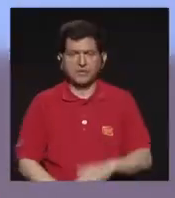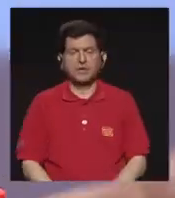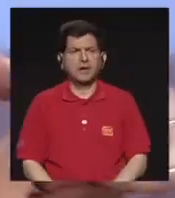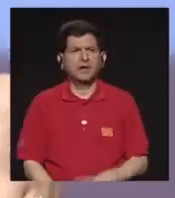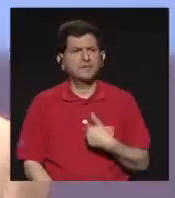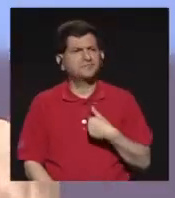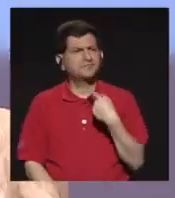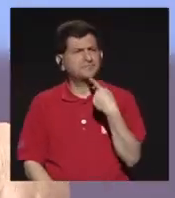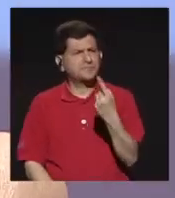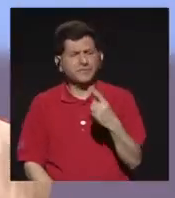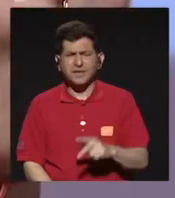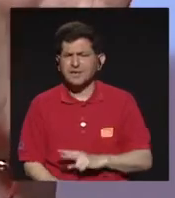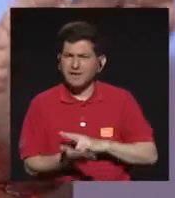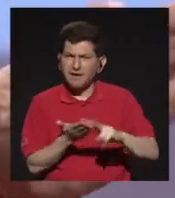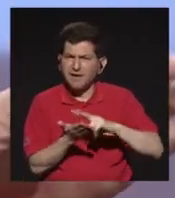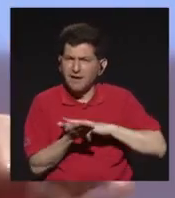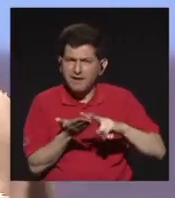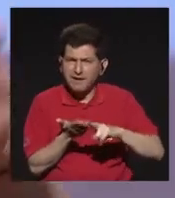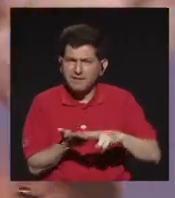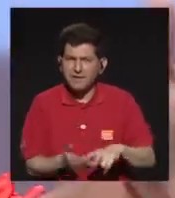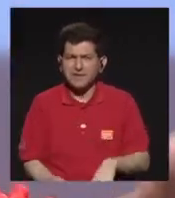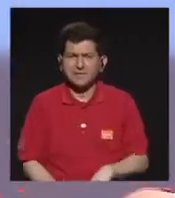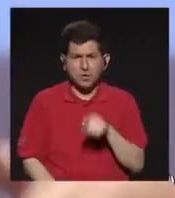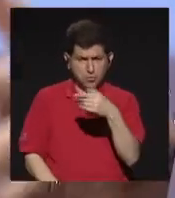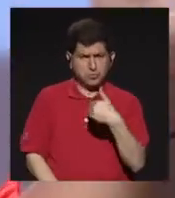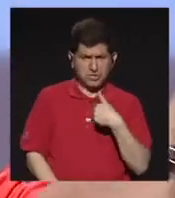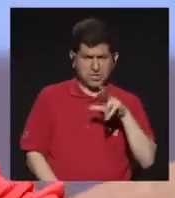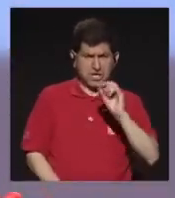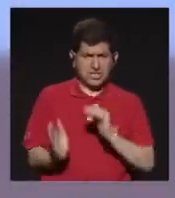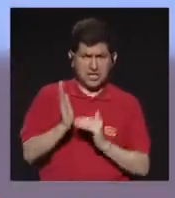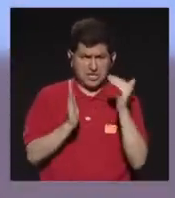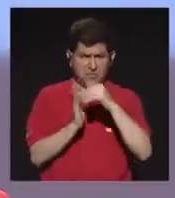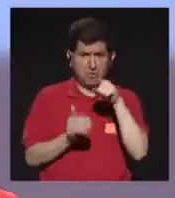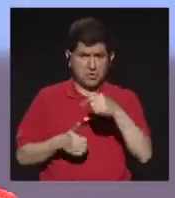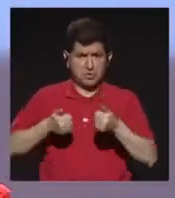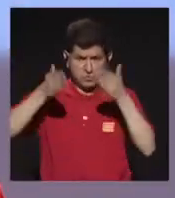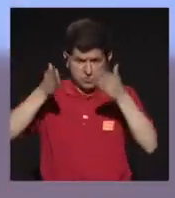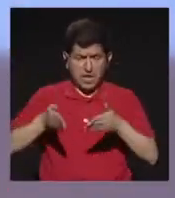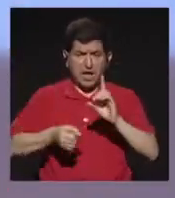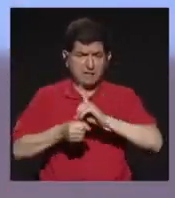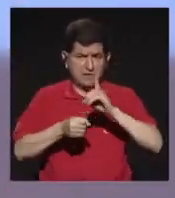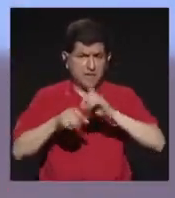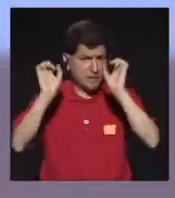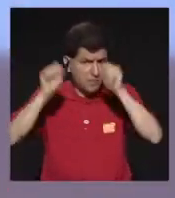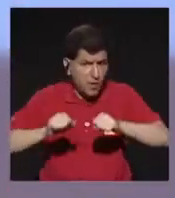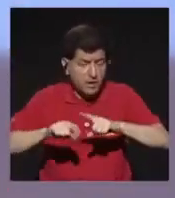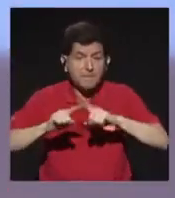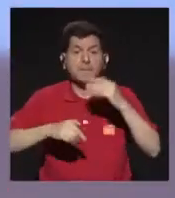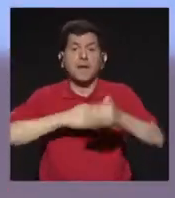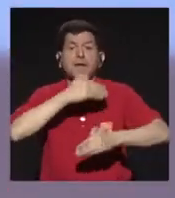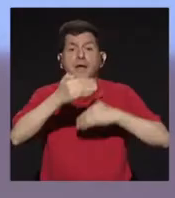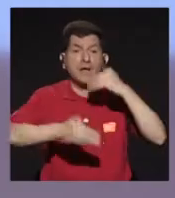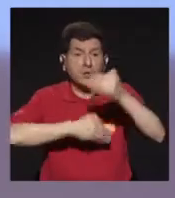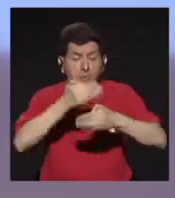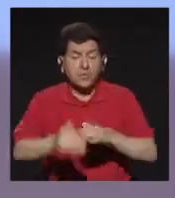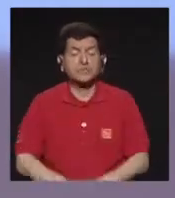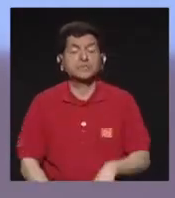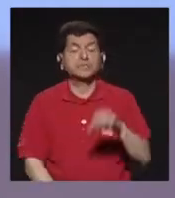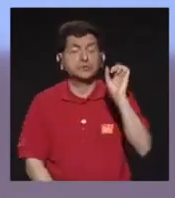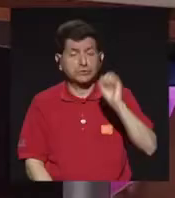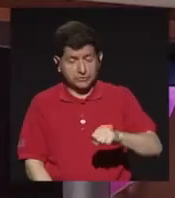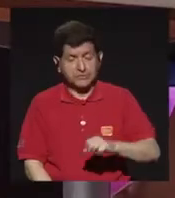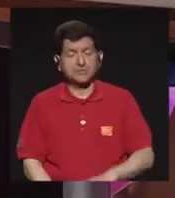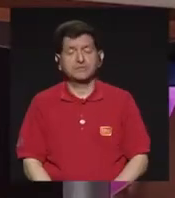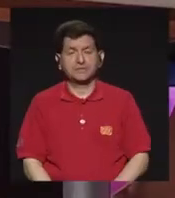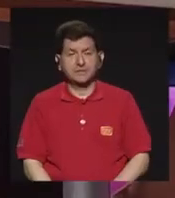no diría que en Liberación Nacional le dicen a uno, tenés 30 millones para ser candidata a diputada, no, pero el proceso para llegar ahí sí